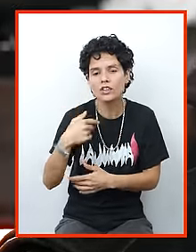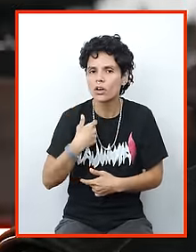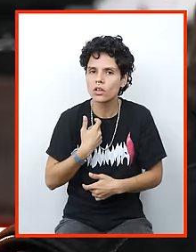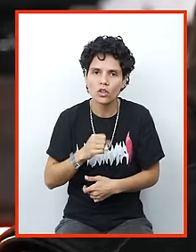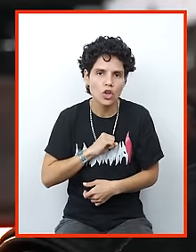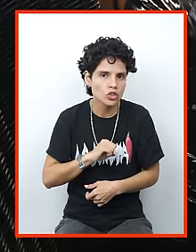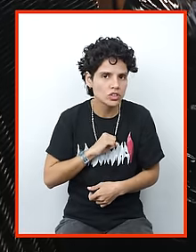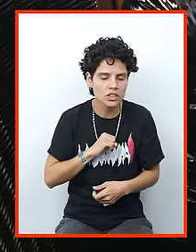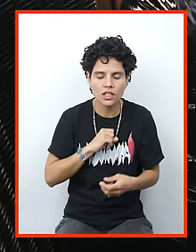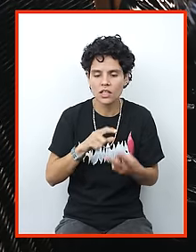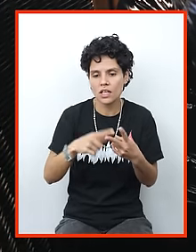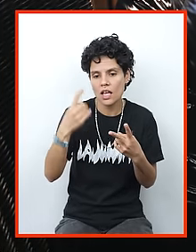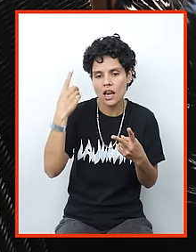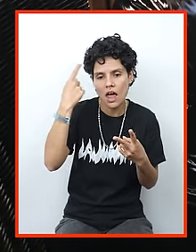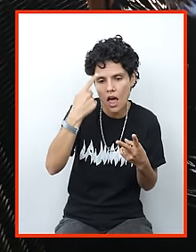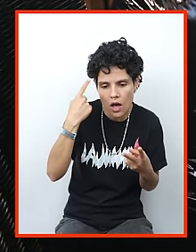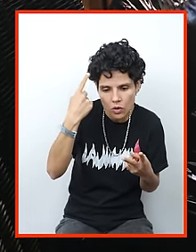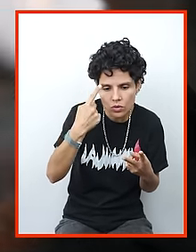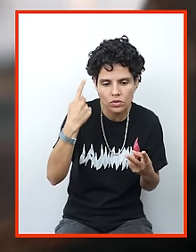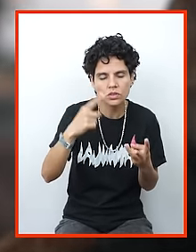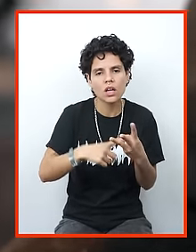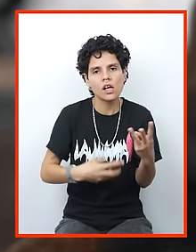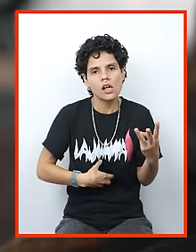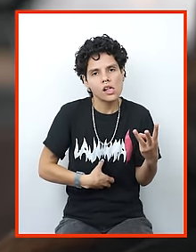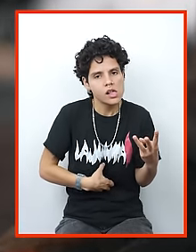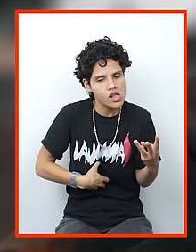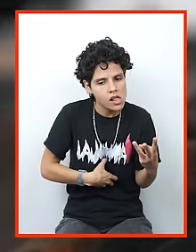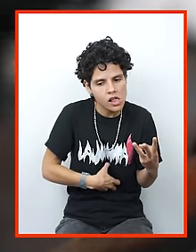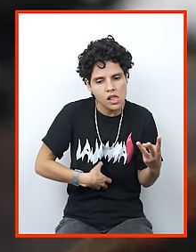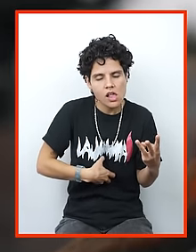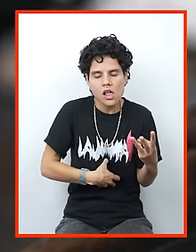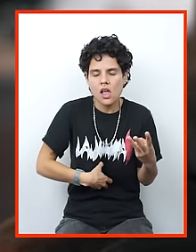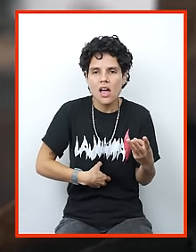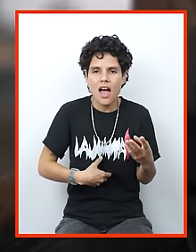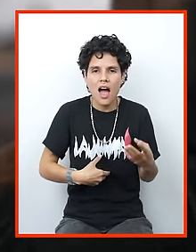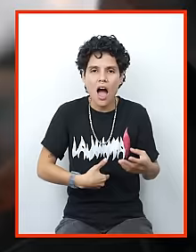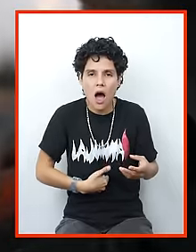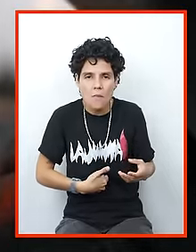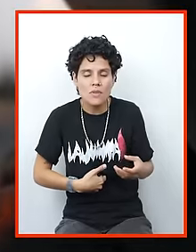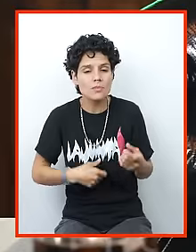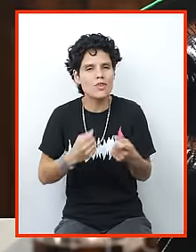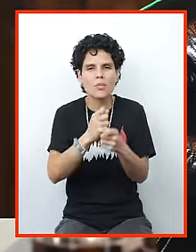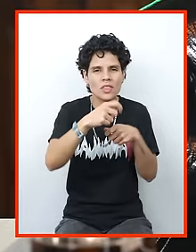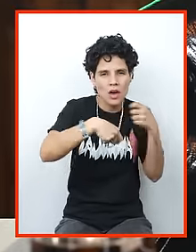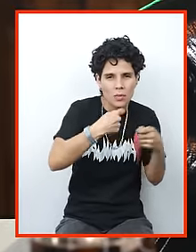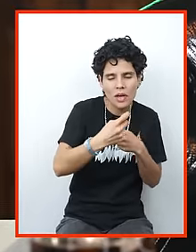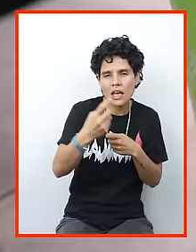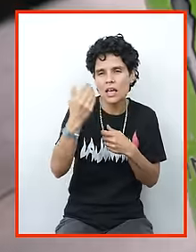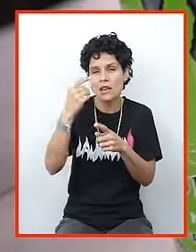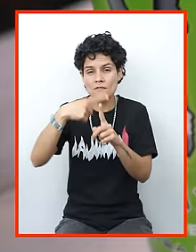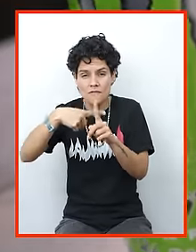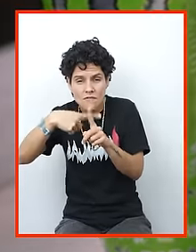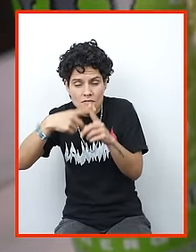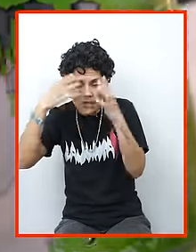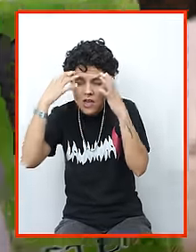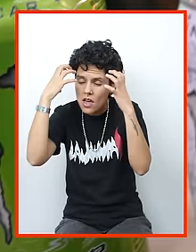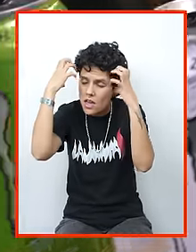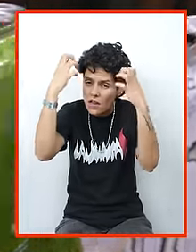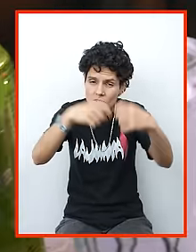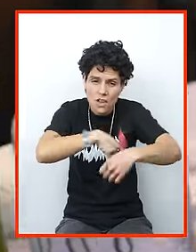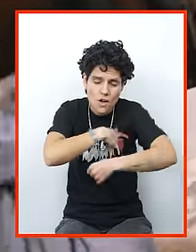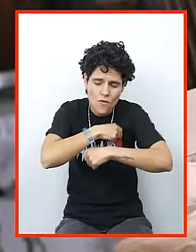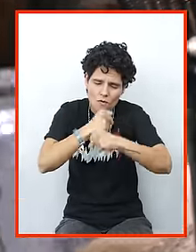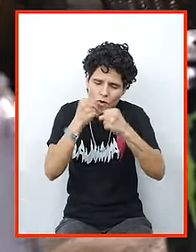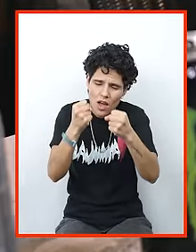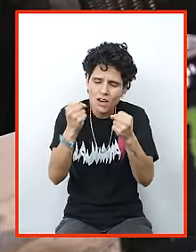No paraba de toser, tenía náusea y fatiga al mismo tiempo. No podía comer, pero sentí hambre. Y fiebre, aluciné en la